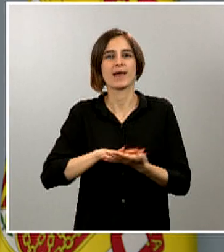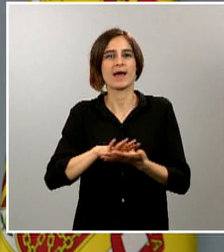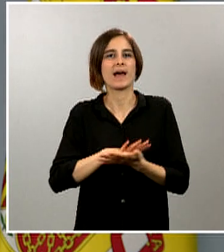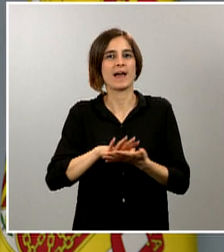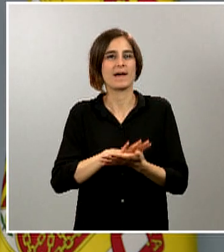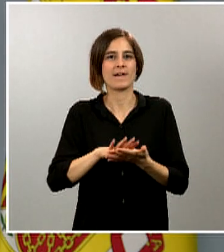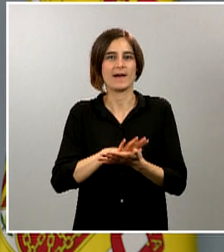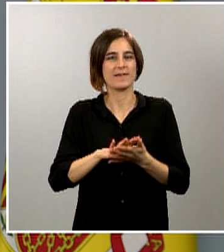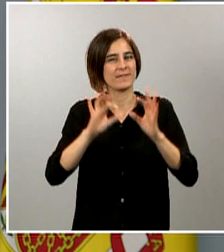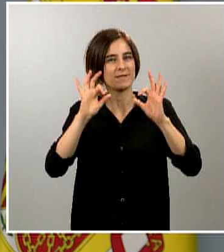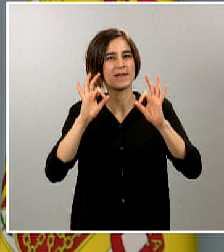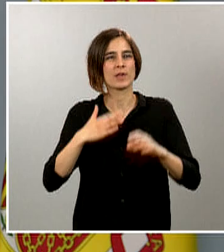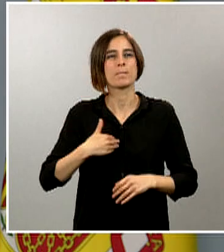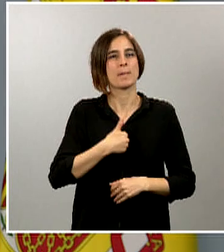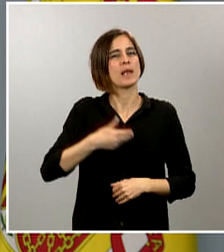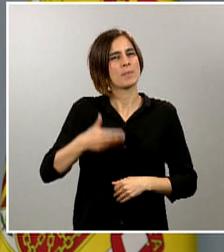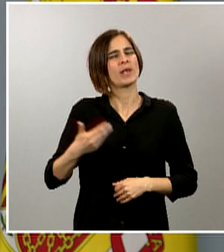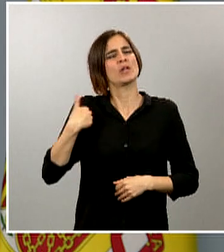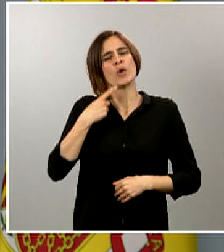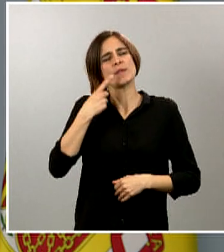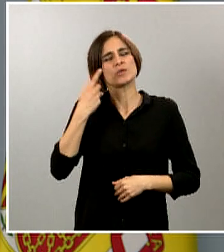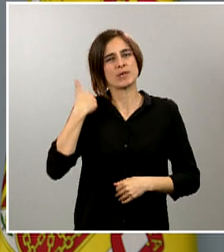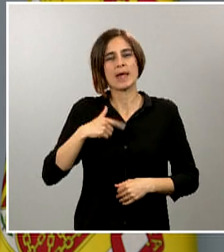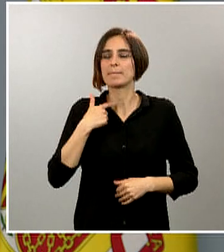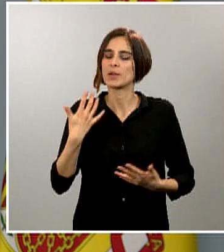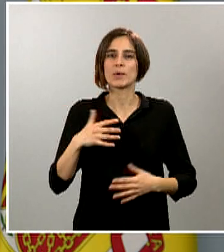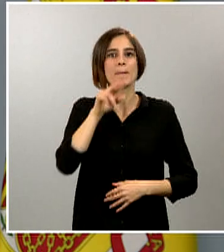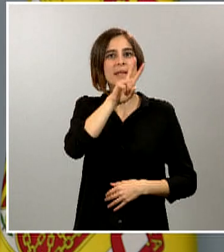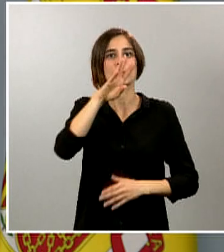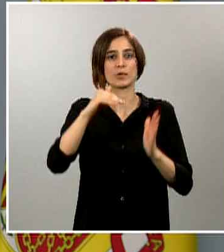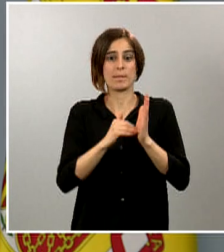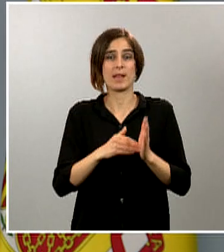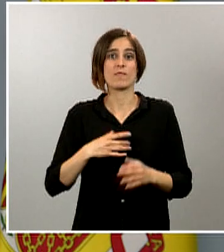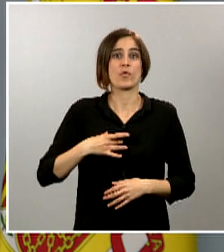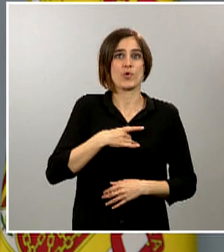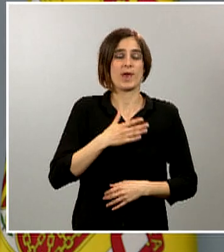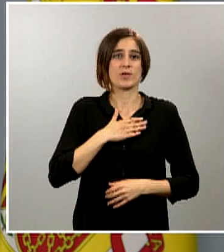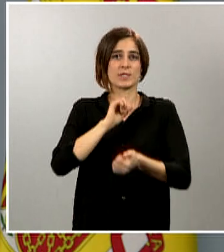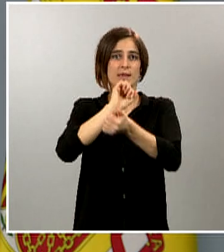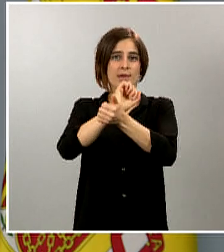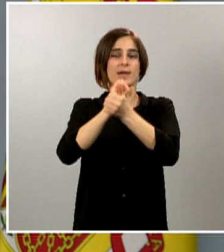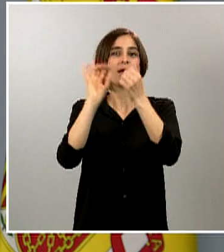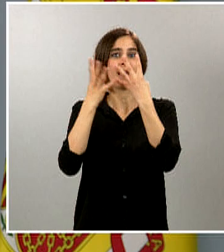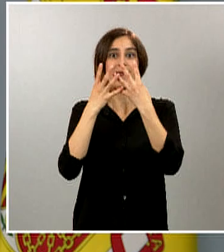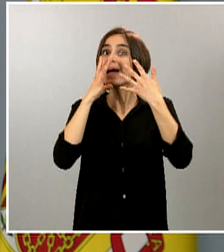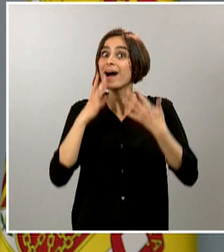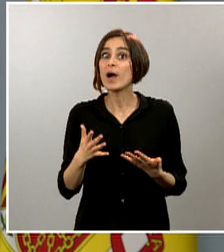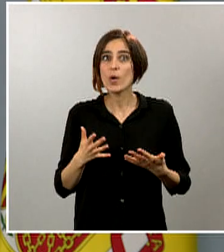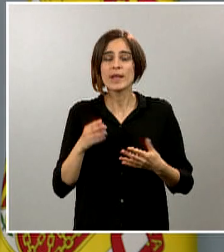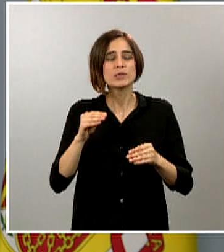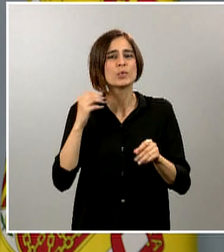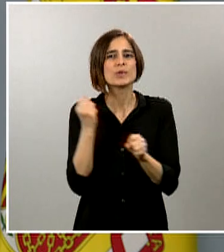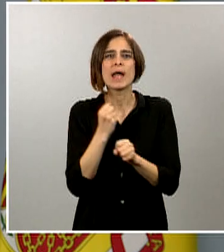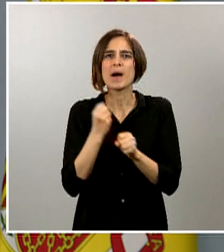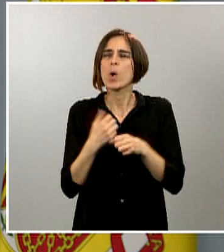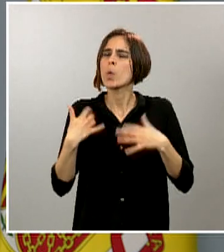que reiterarlo, de los 24.000 funcionarios de instituciones penitenciarias que realizan en estos momentos un trabajo aún más complicado, como he